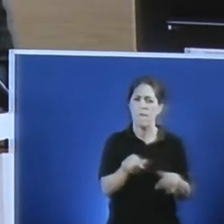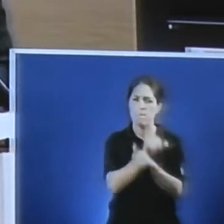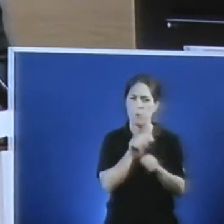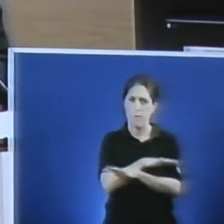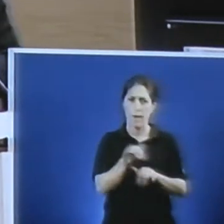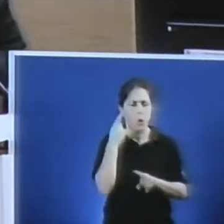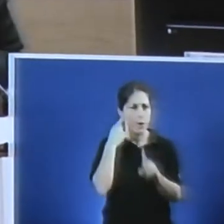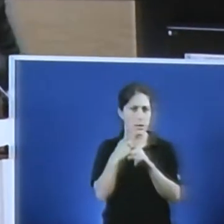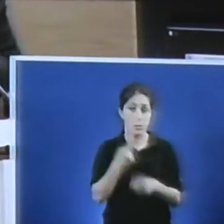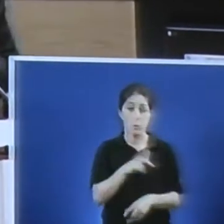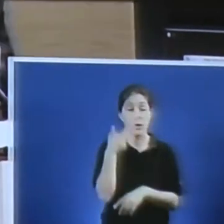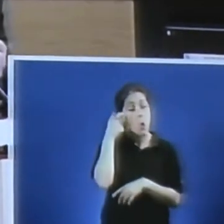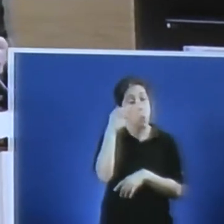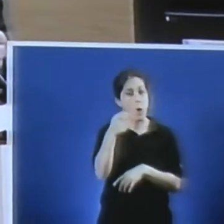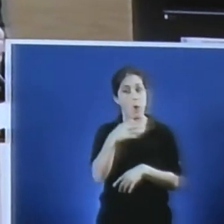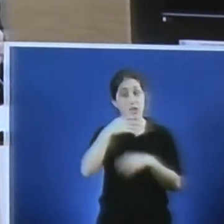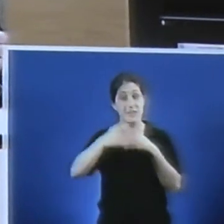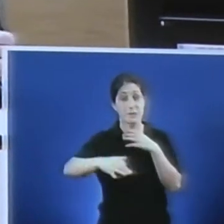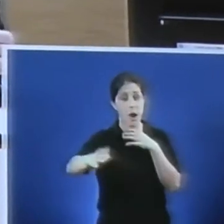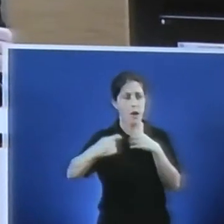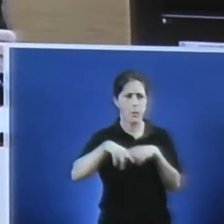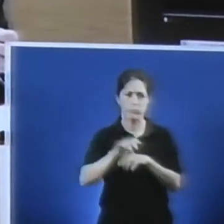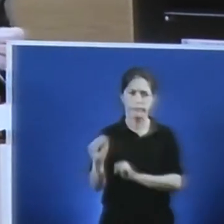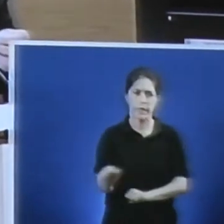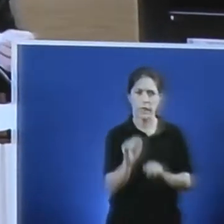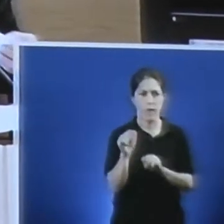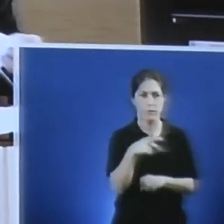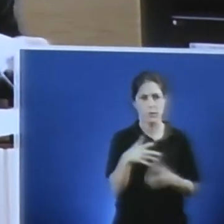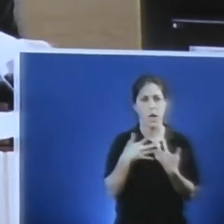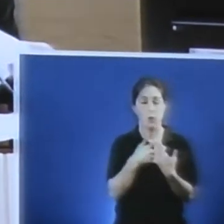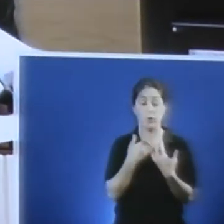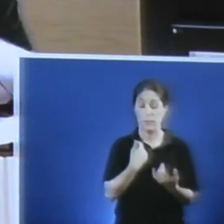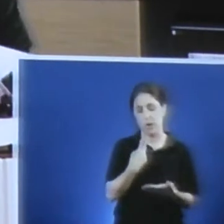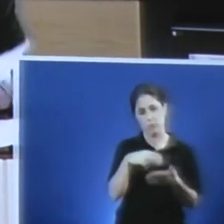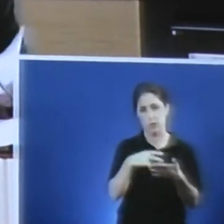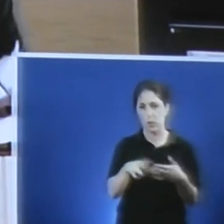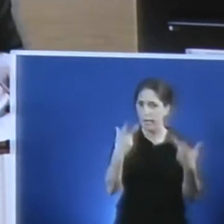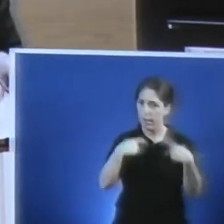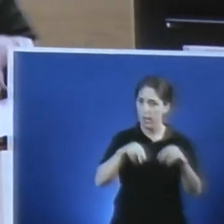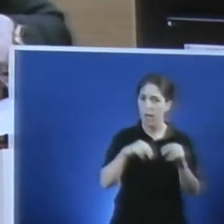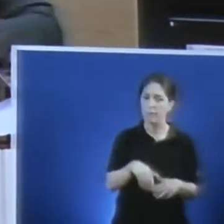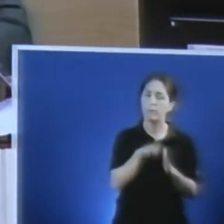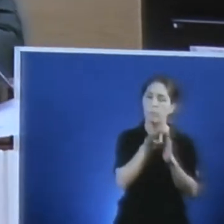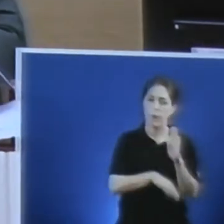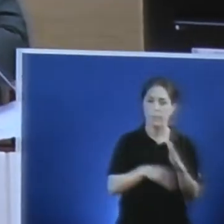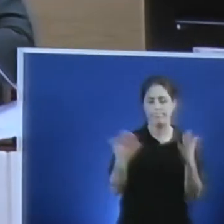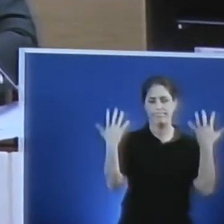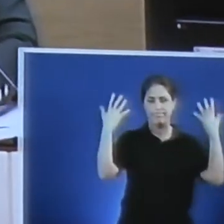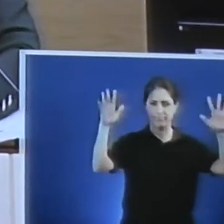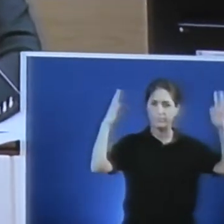cosas esta lectura gráfica vamos por del día